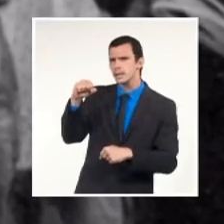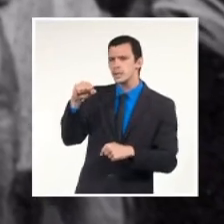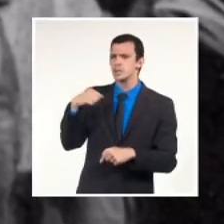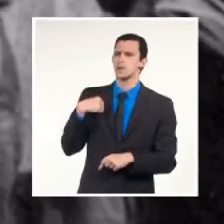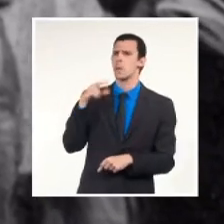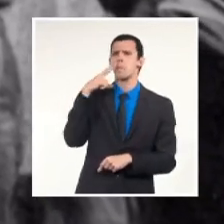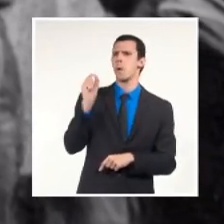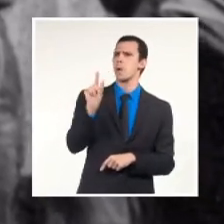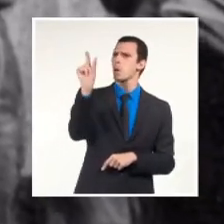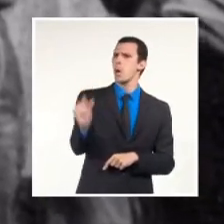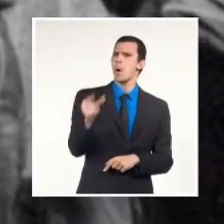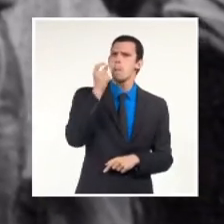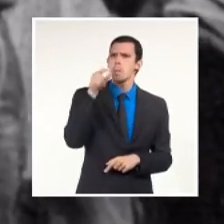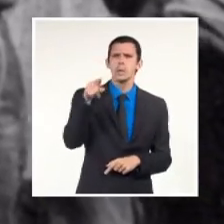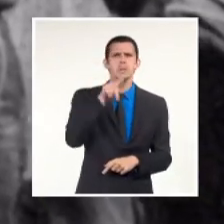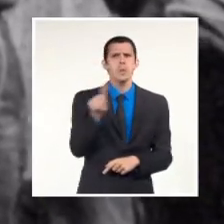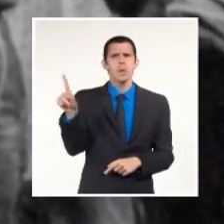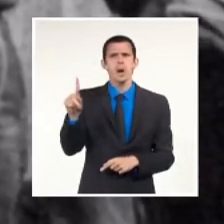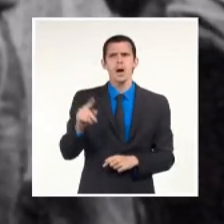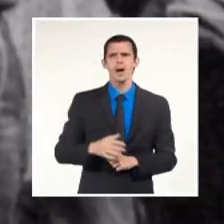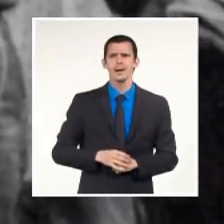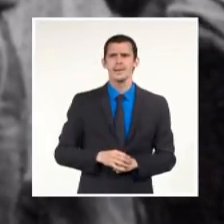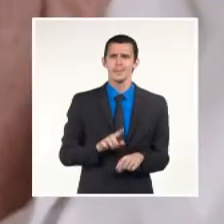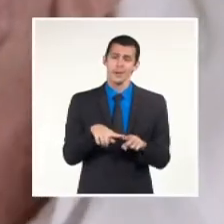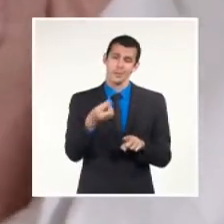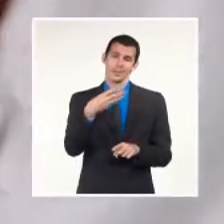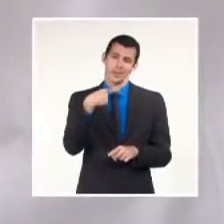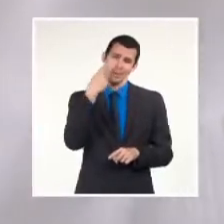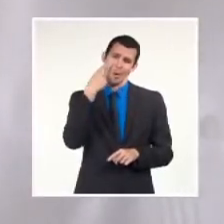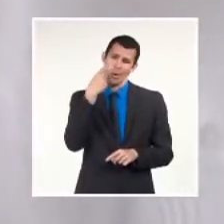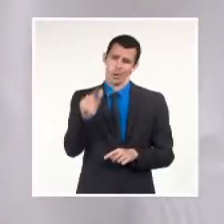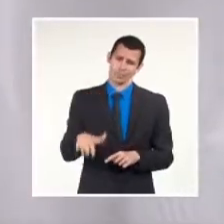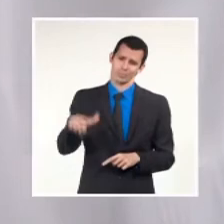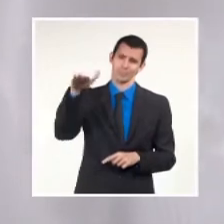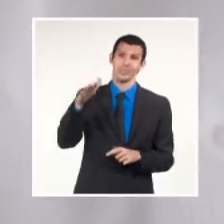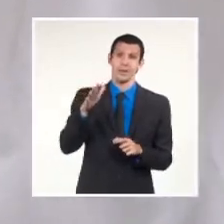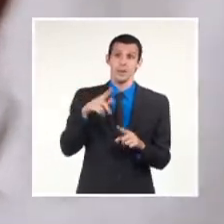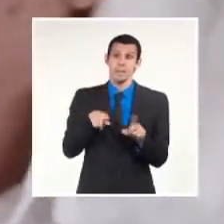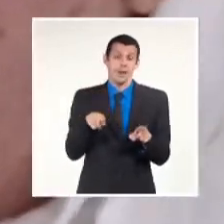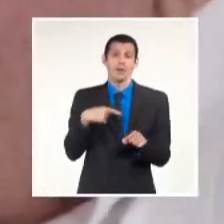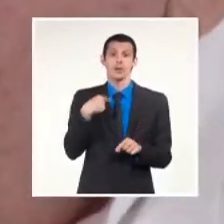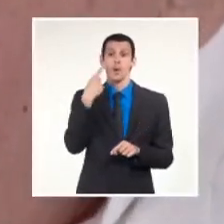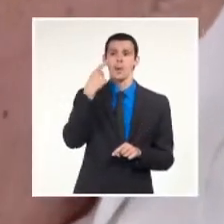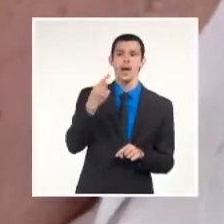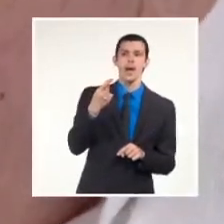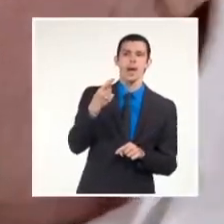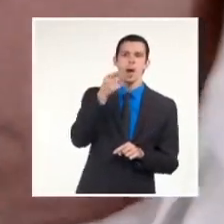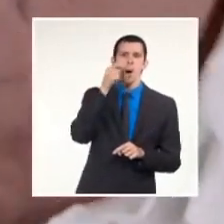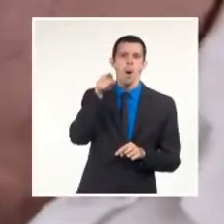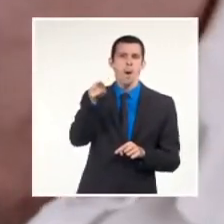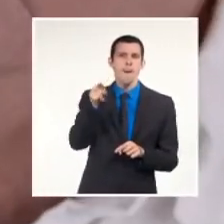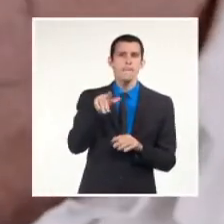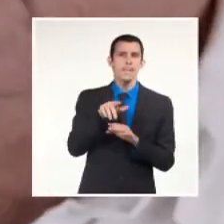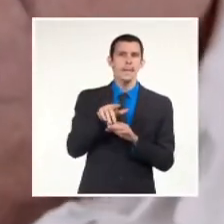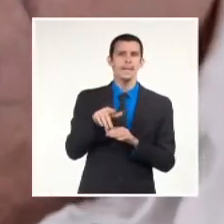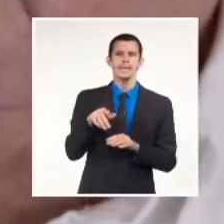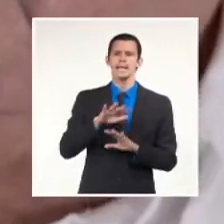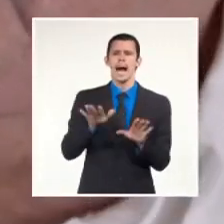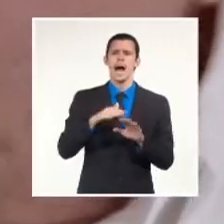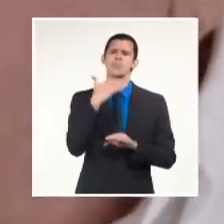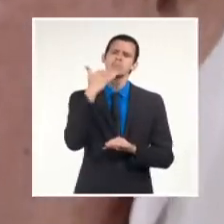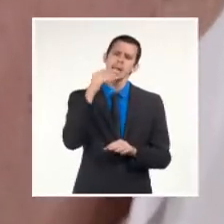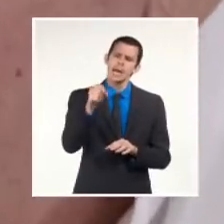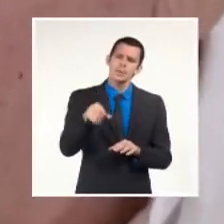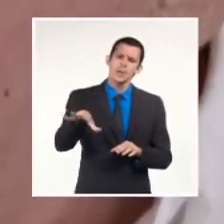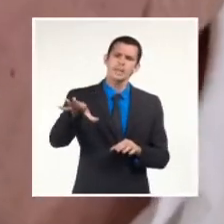juntos, Mayagüey, Cabo Jojo. Pero después el mismo Irving, se le había quedado una balita en el bolsillo y eso lo implicó más.